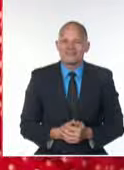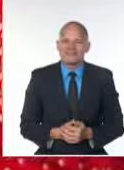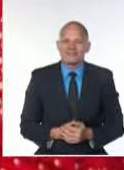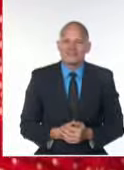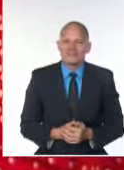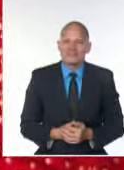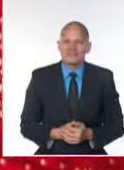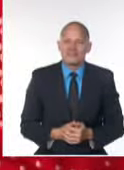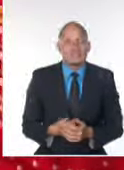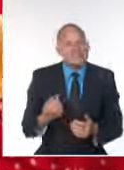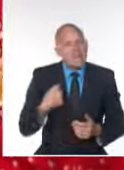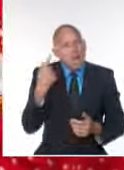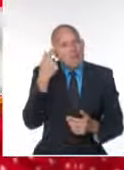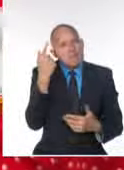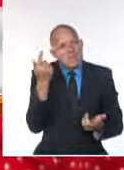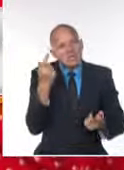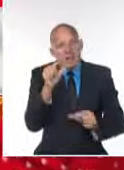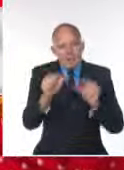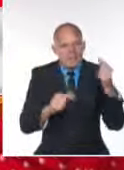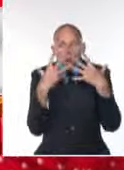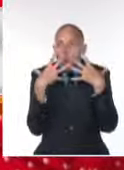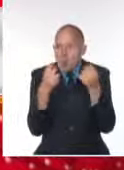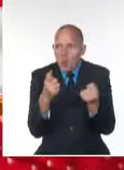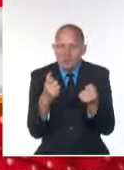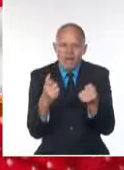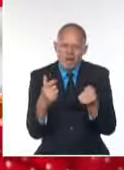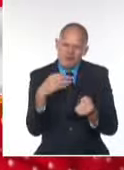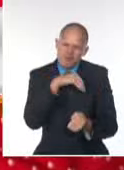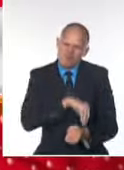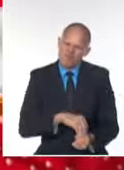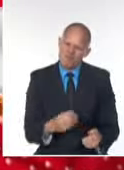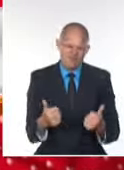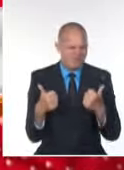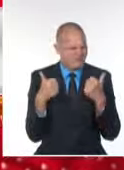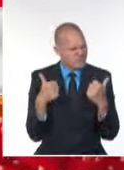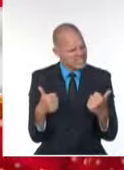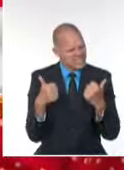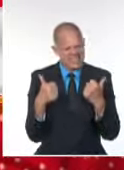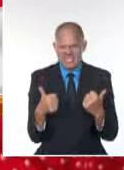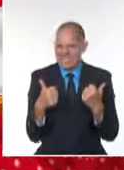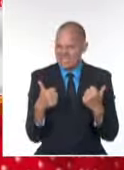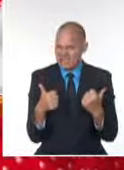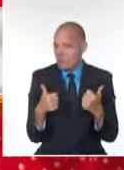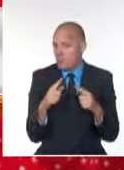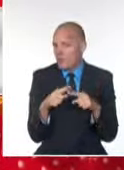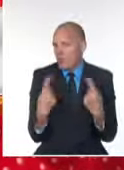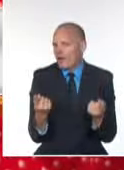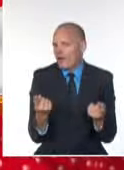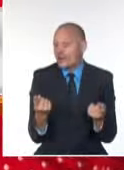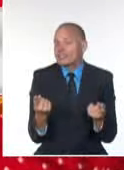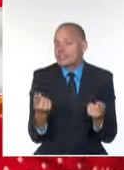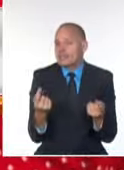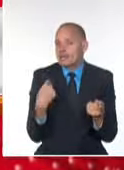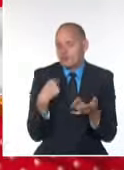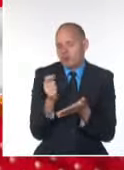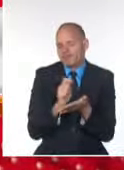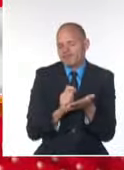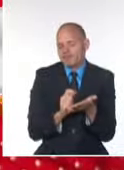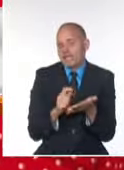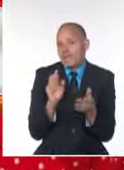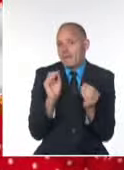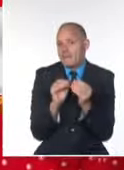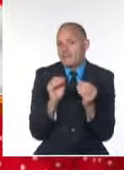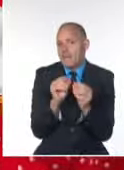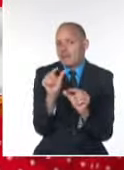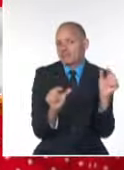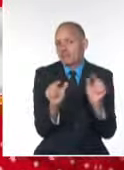es una recompensa para nosotros, porque quiere decir que hemos calado en los problemas que tiene nuestra